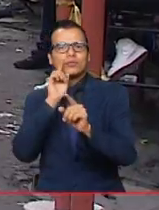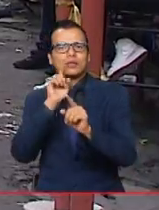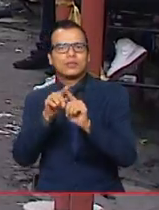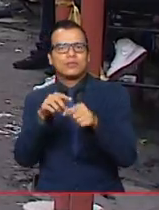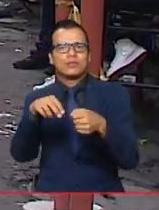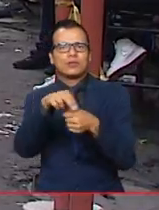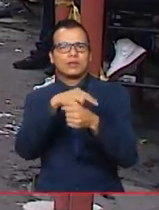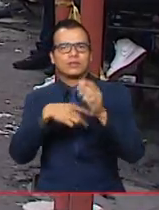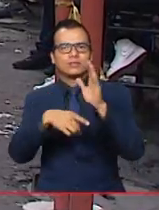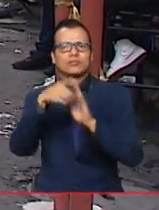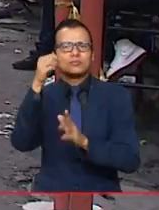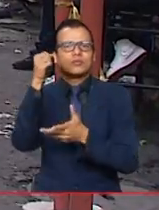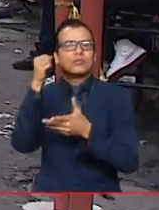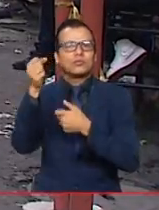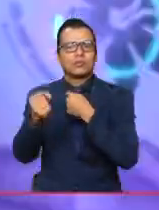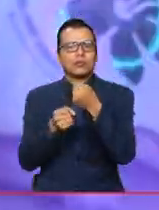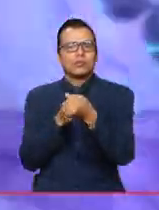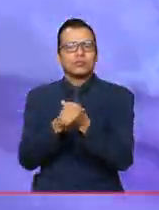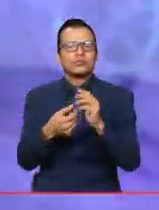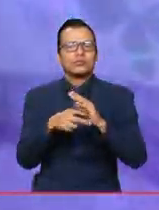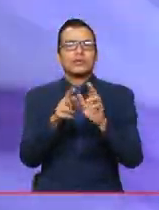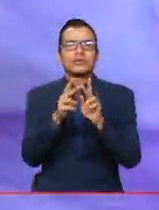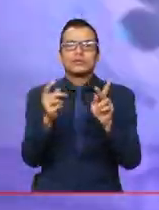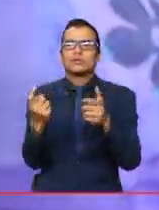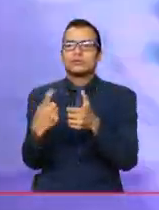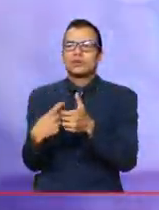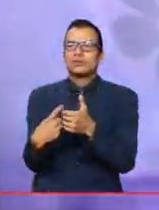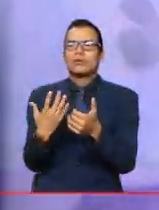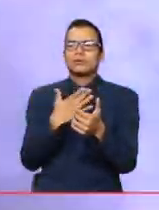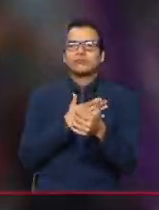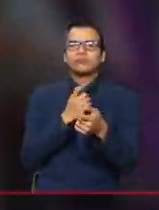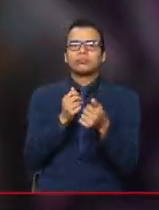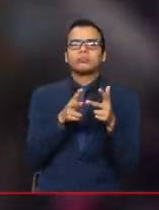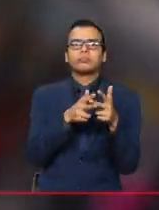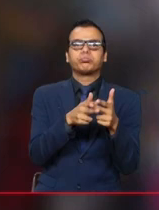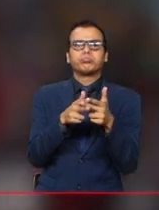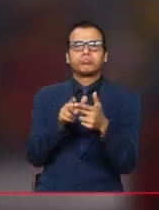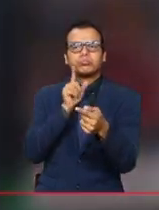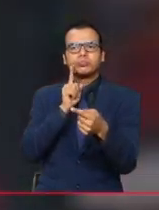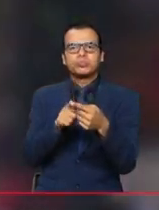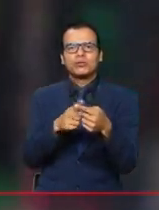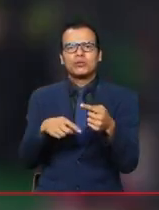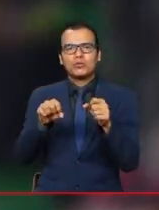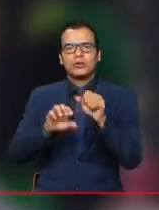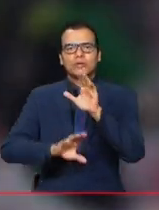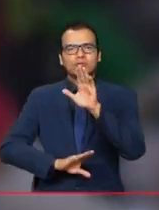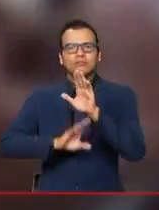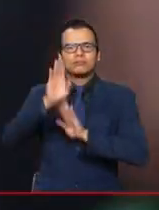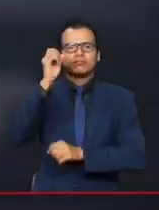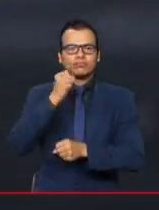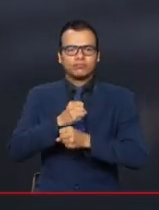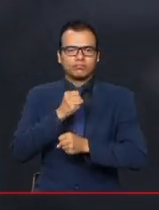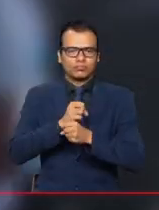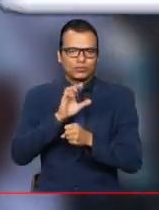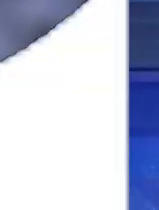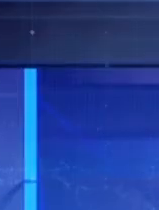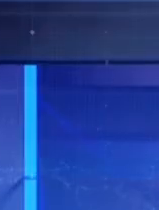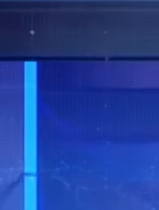en un programa de créditos con cero interés que permita fortalecer las pequeñas y medianas empresas.